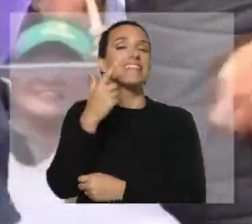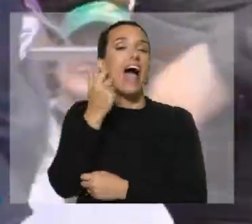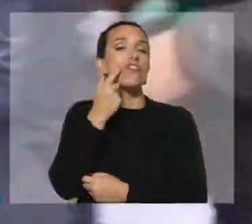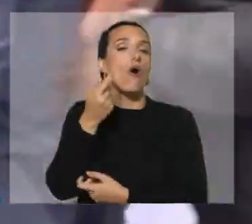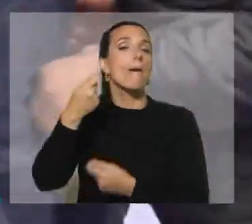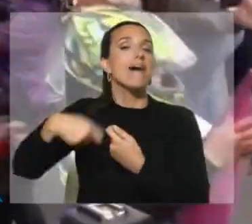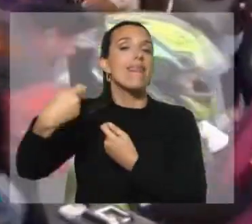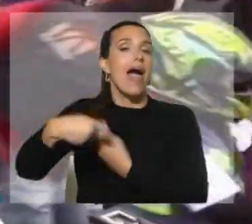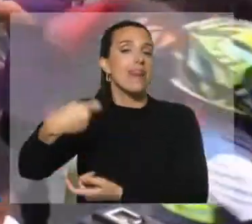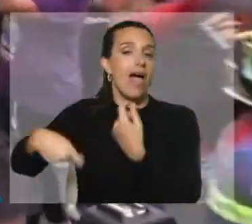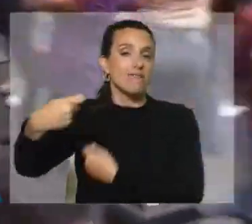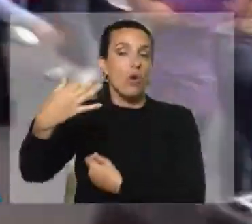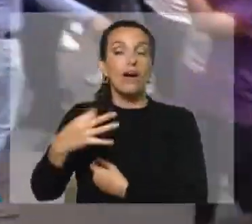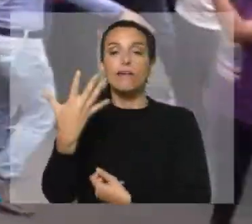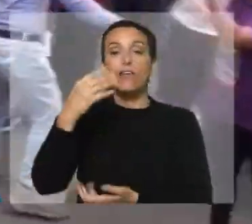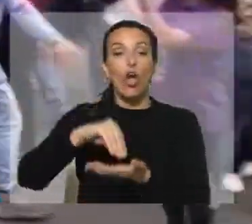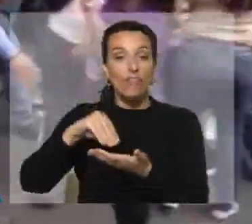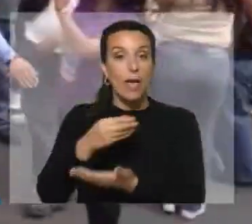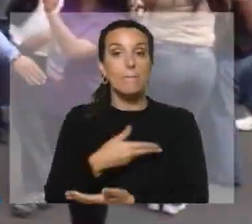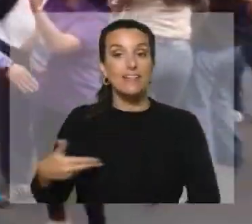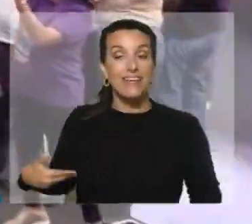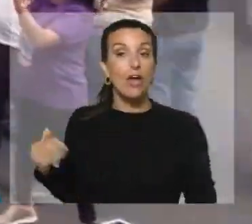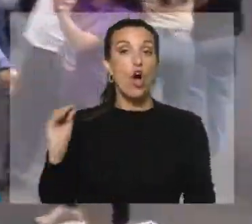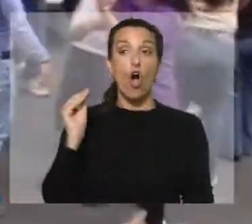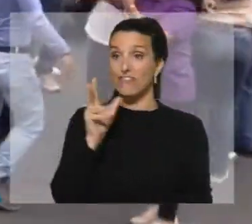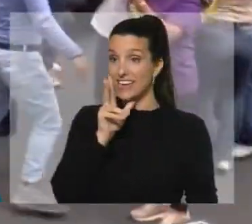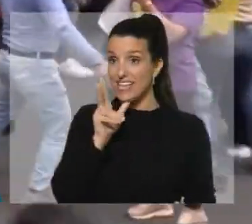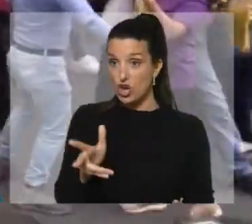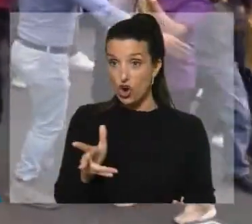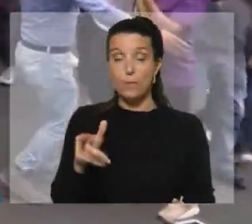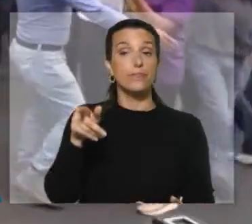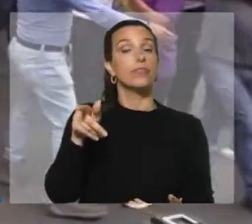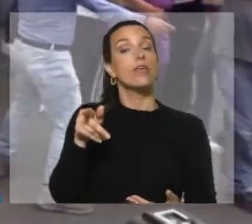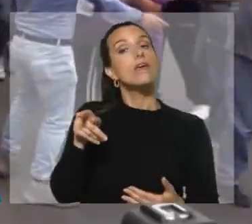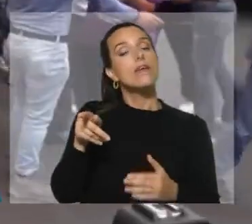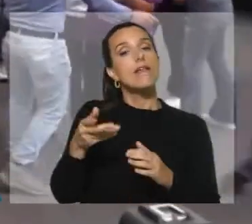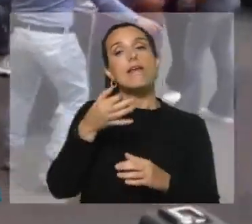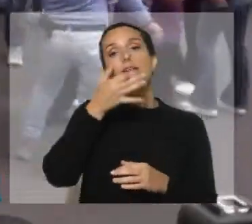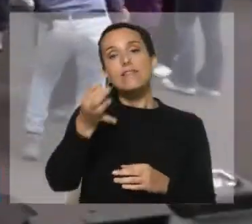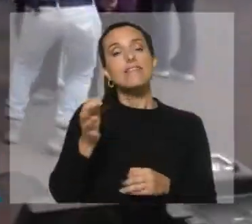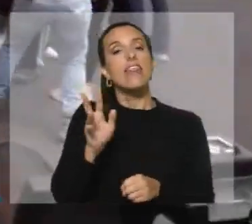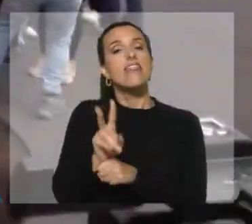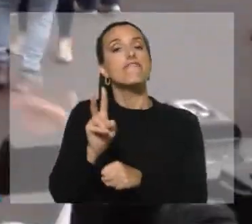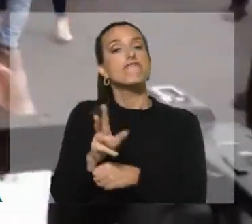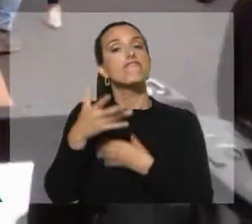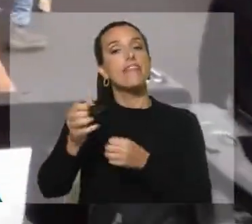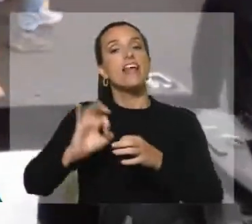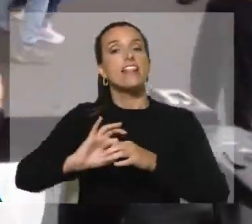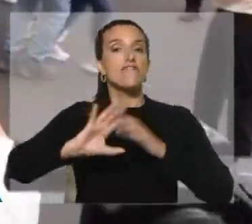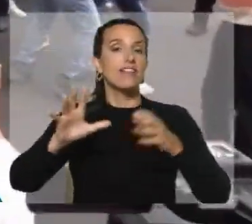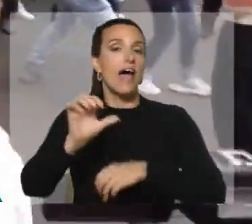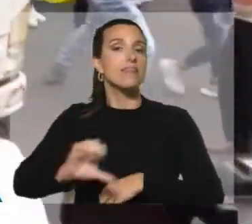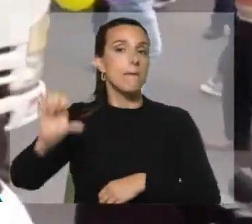postuló cinco veces a la presidencia El joven candidato de Alianza democrática se define como defensor de la libertad de